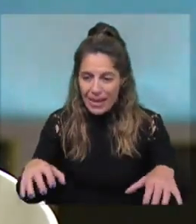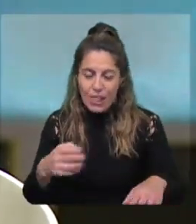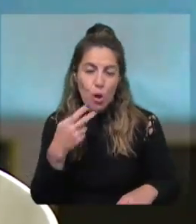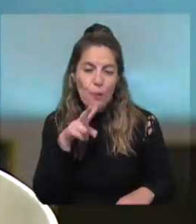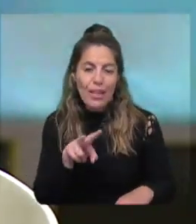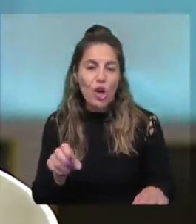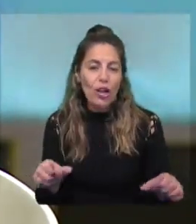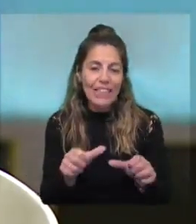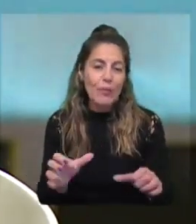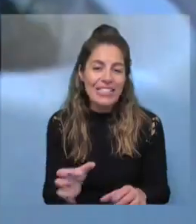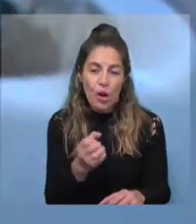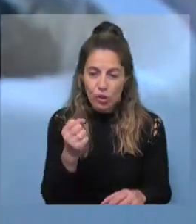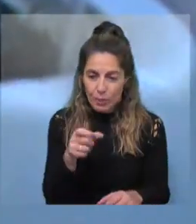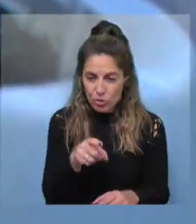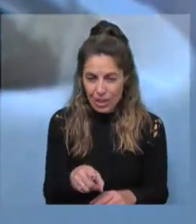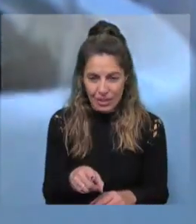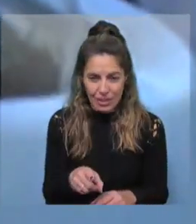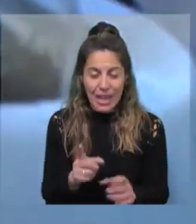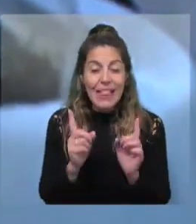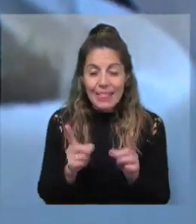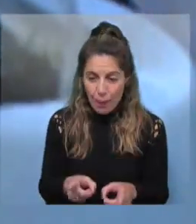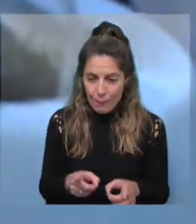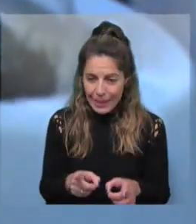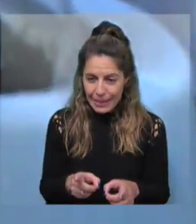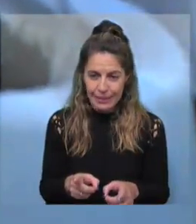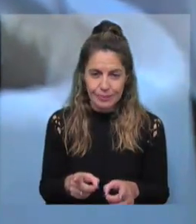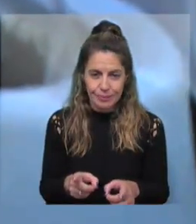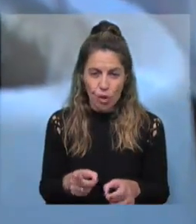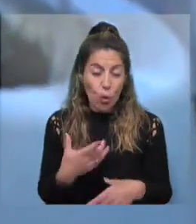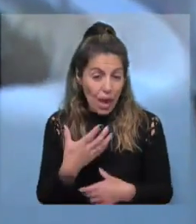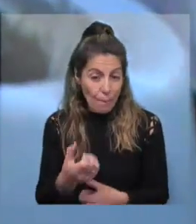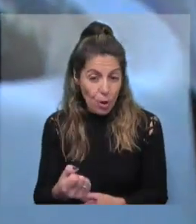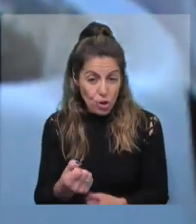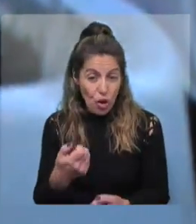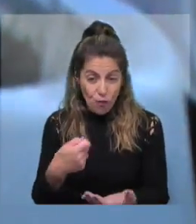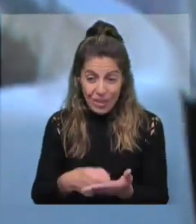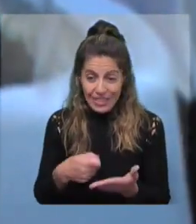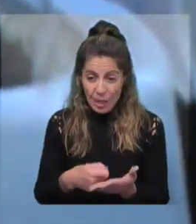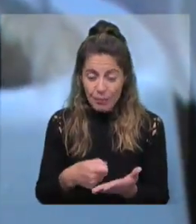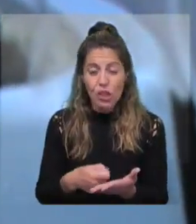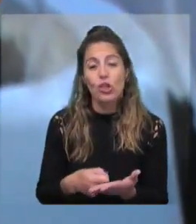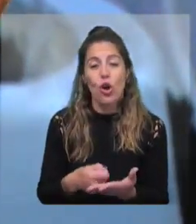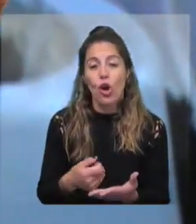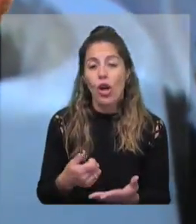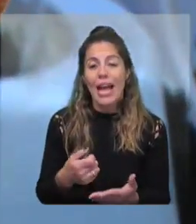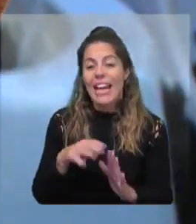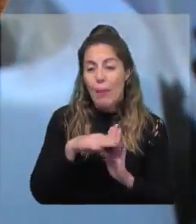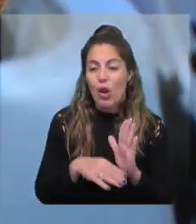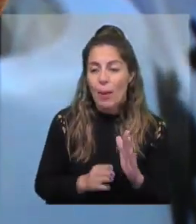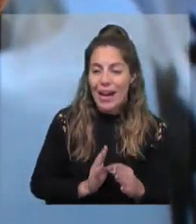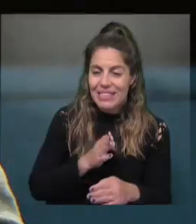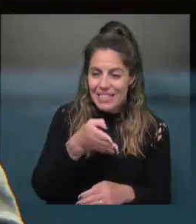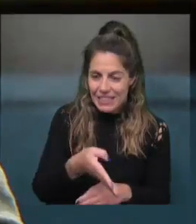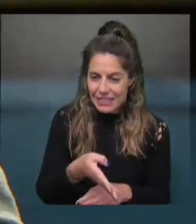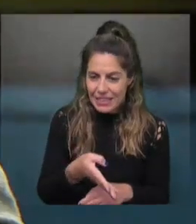qué actividades encontramos. Hubo además un apoyo, un financiamiento, una beca. ¿A qué programa accediste,